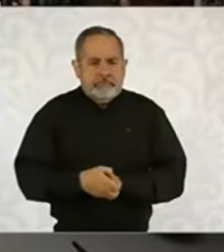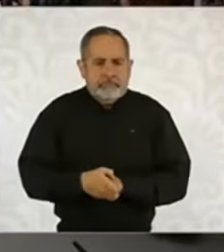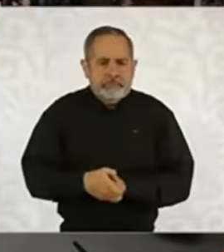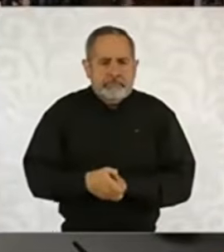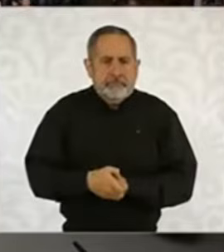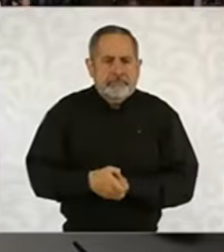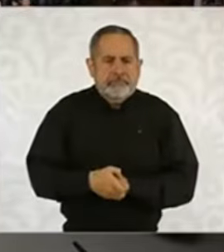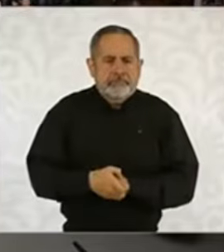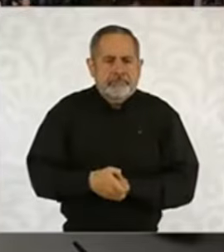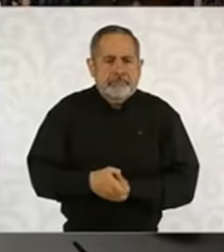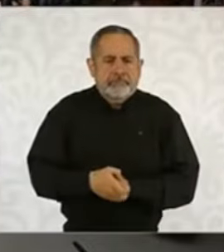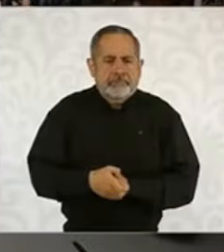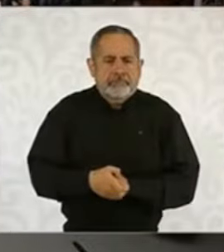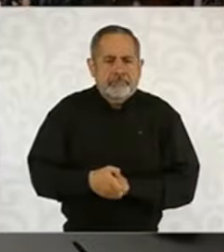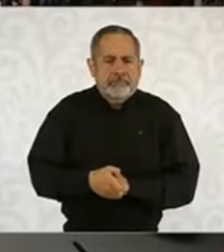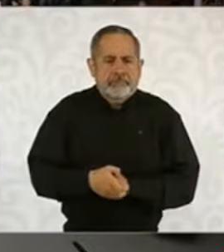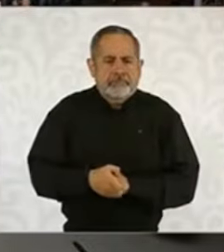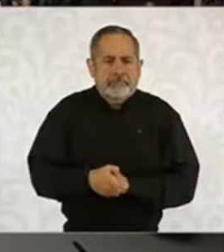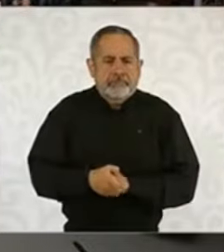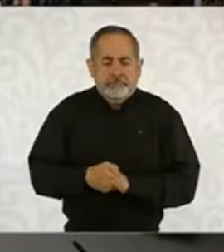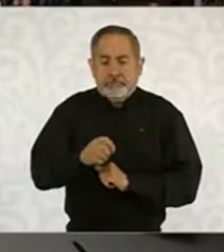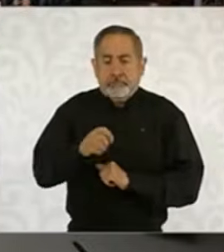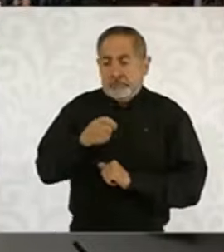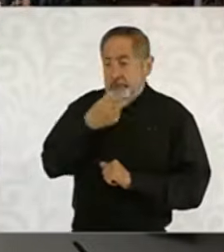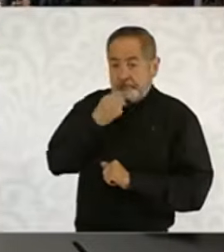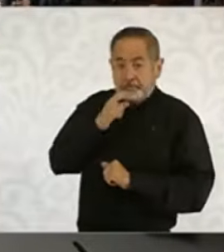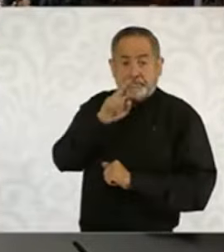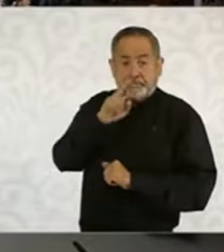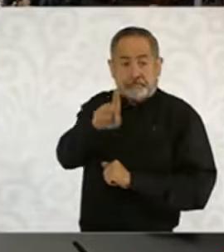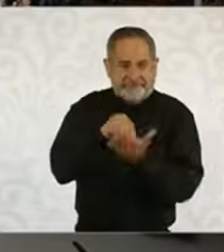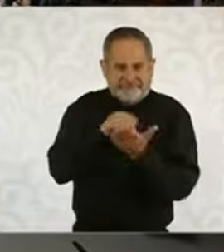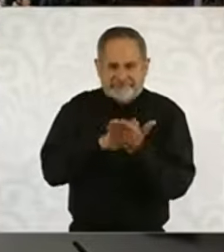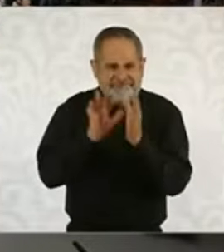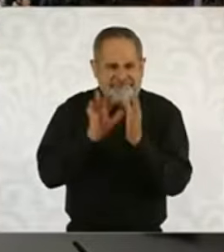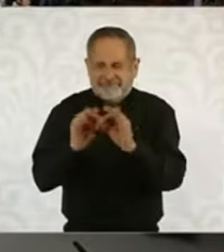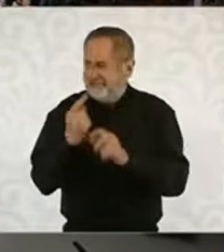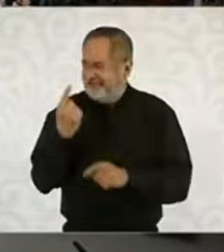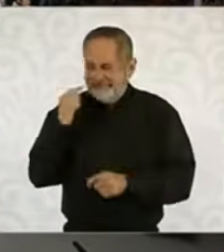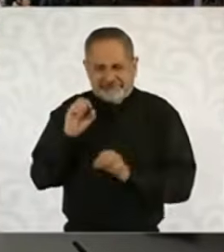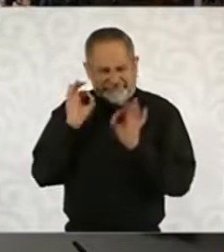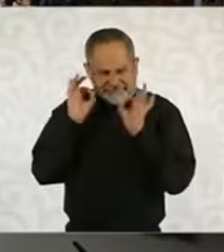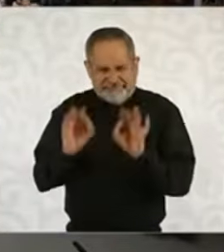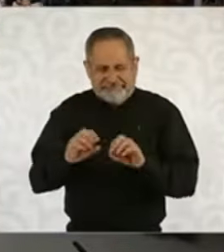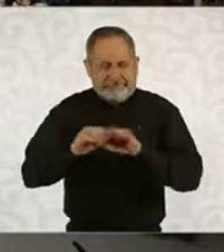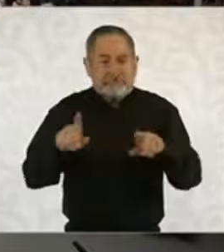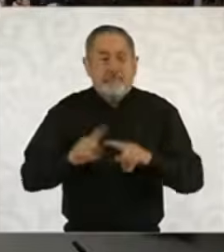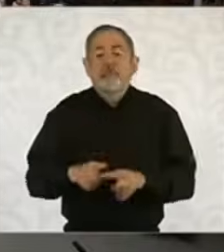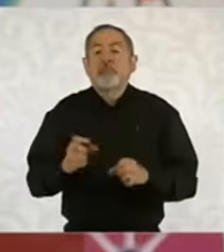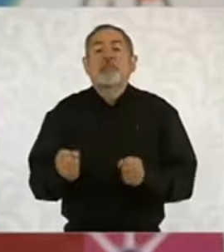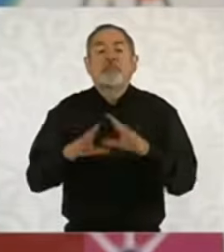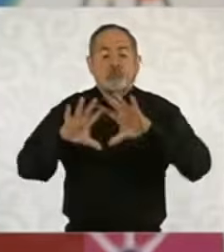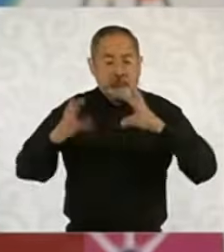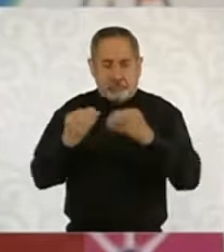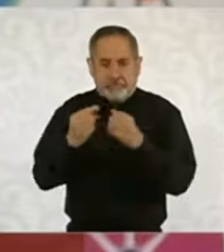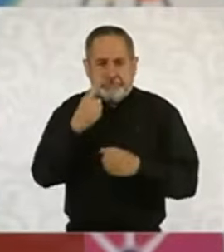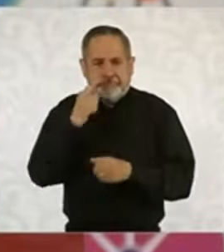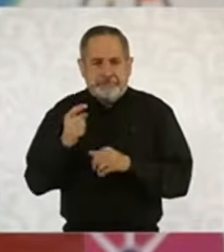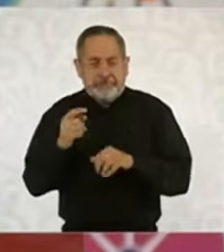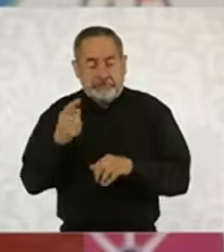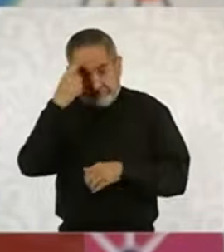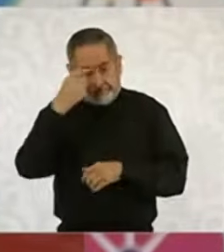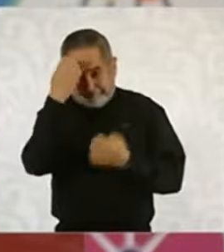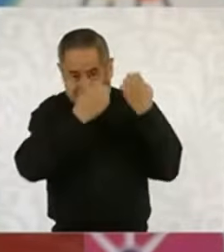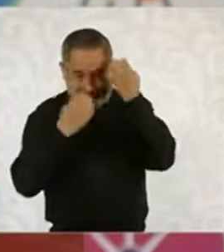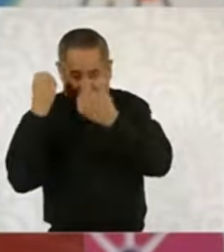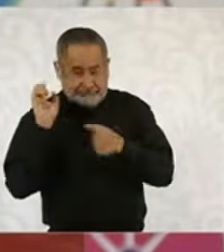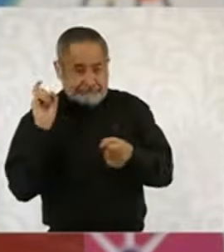sobre esto. Mira, tengo los datos exactos porque informamos el fin de semana. Se inscribieron para hacer el